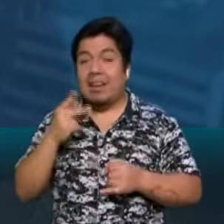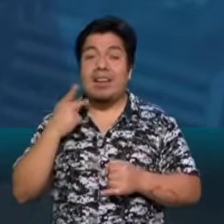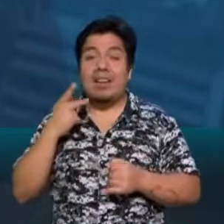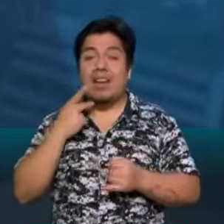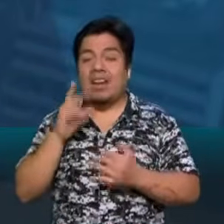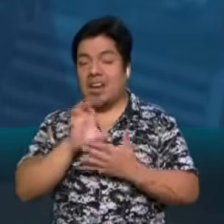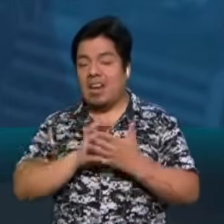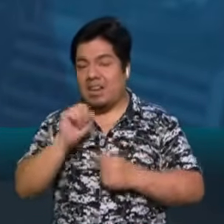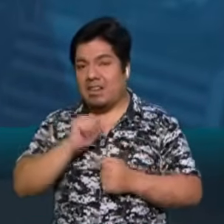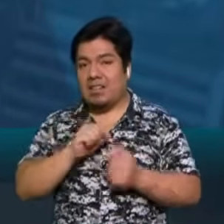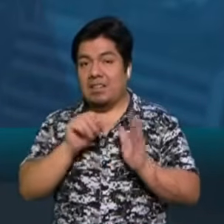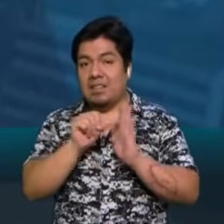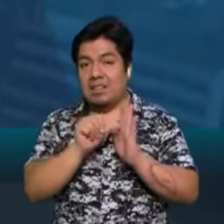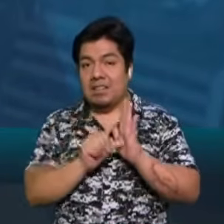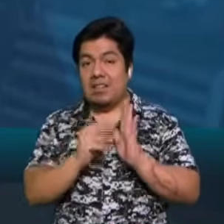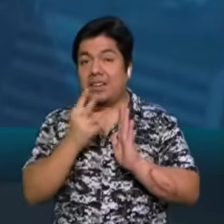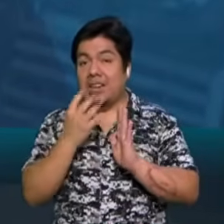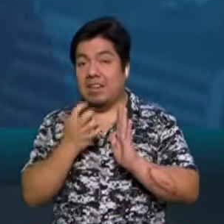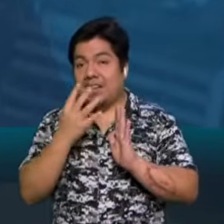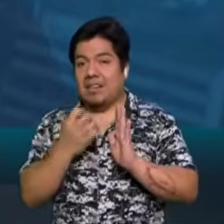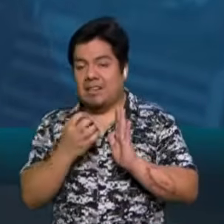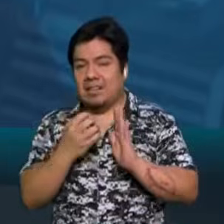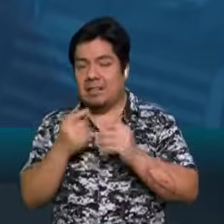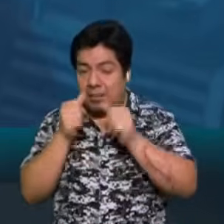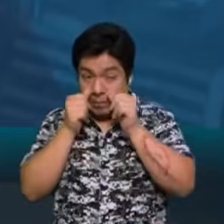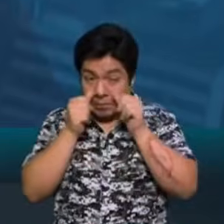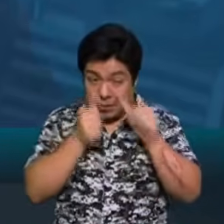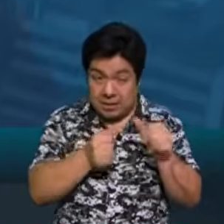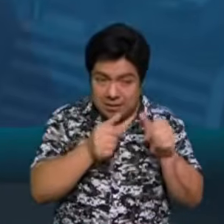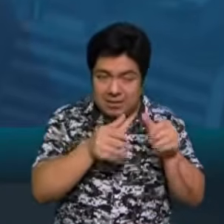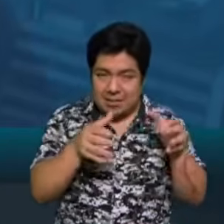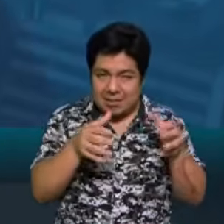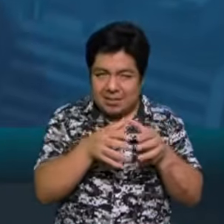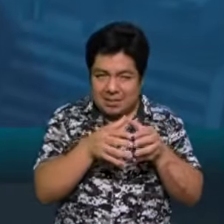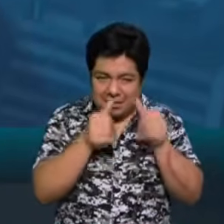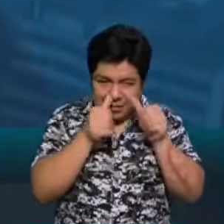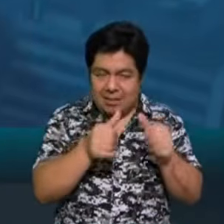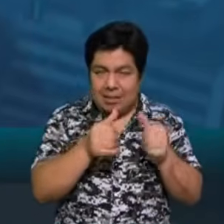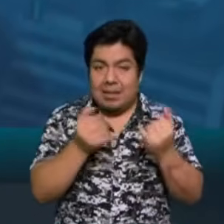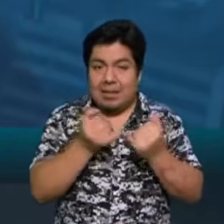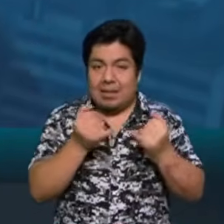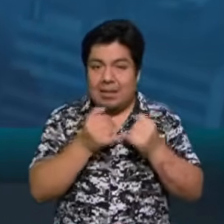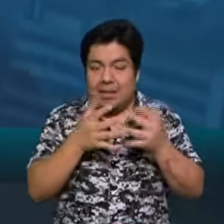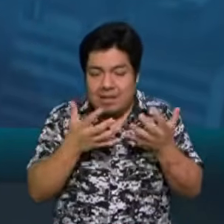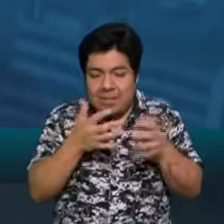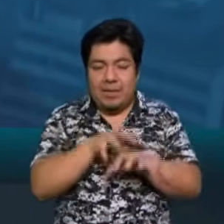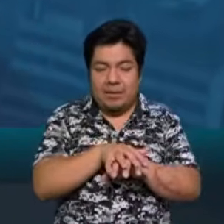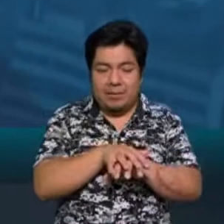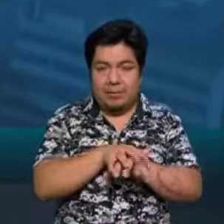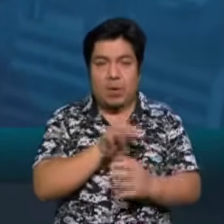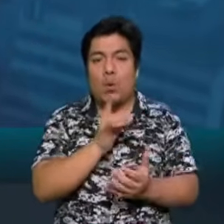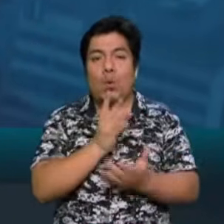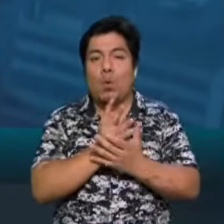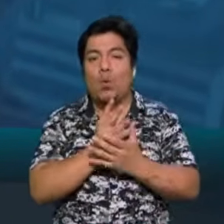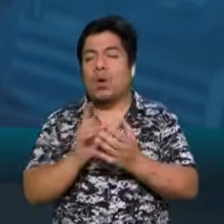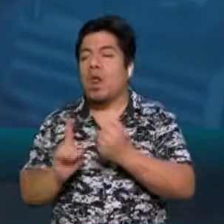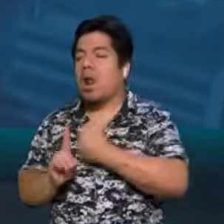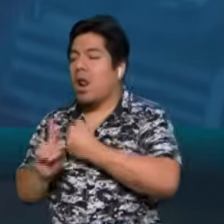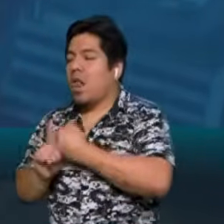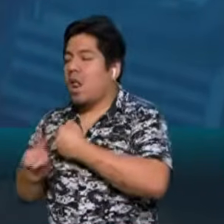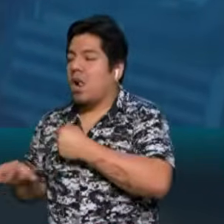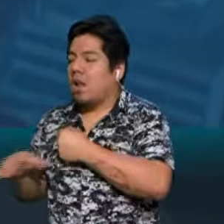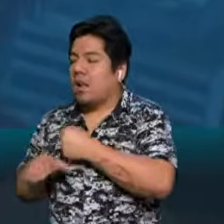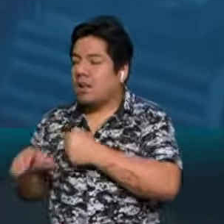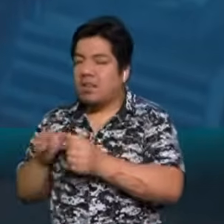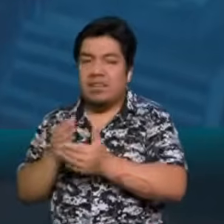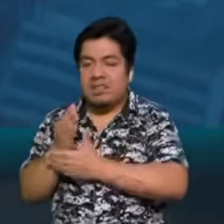Mexicana, en el artículo 4. Entonces, regresar a verla desde ese enfoque y sobre todo con una atención integral. Ya lo mencionabas, no solamente es un problema del